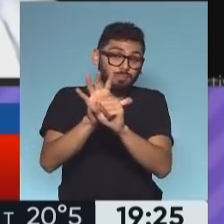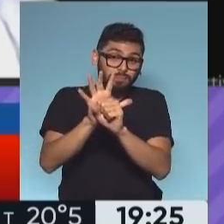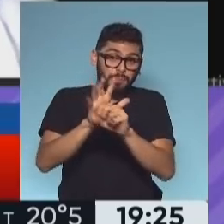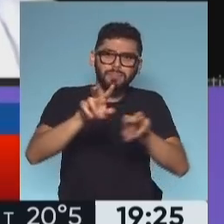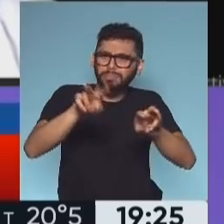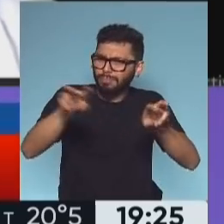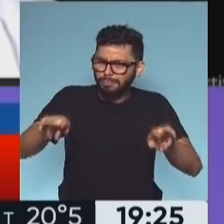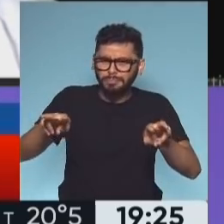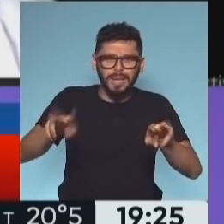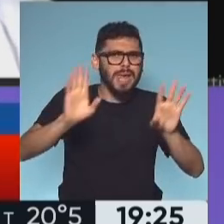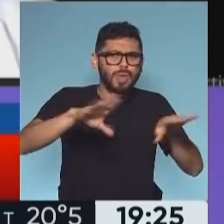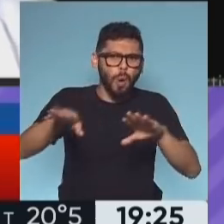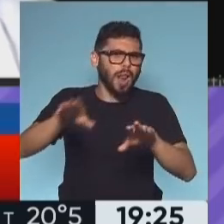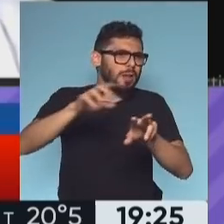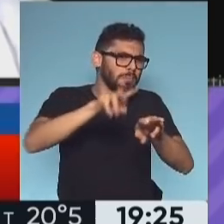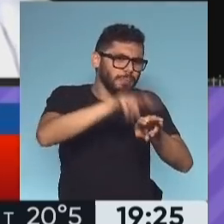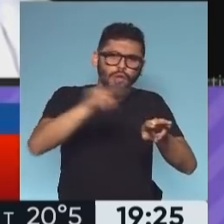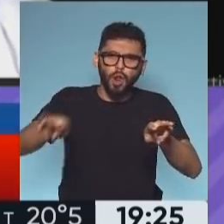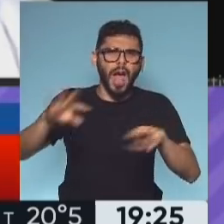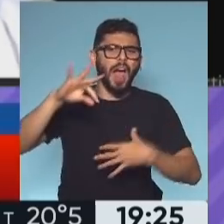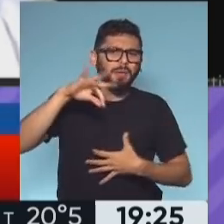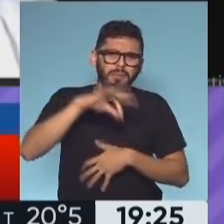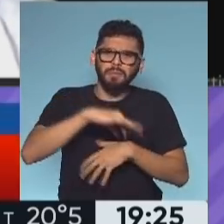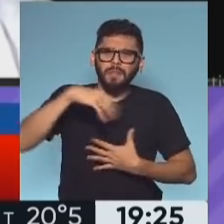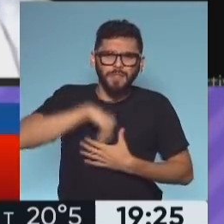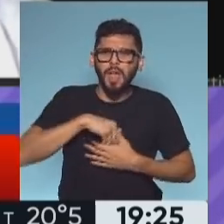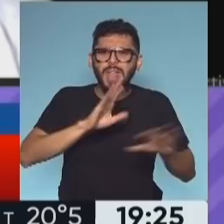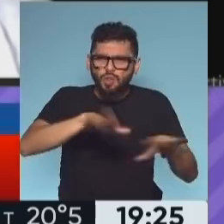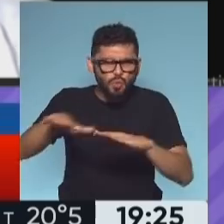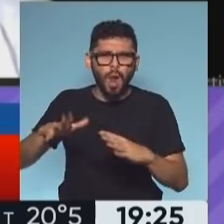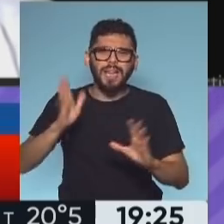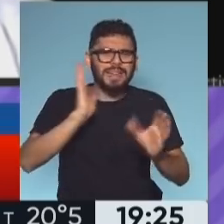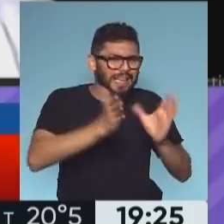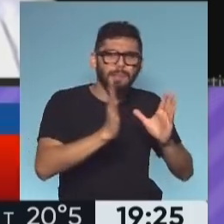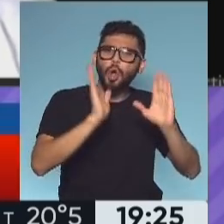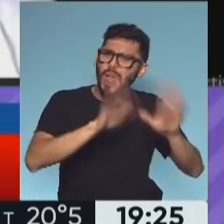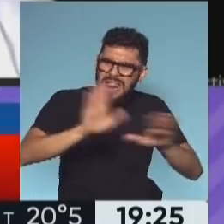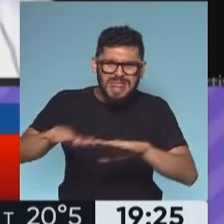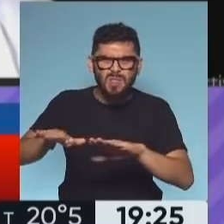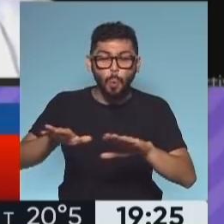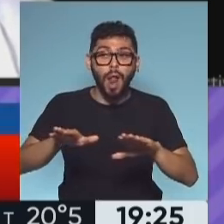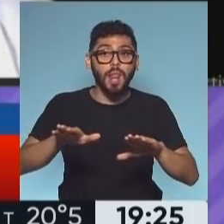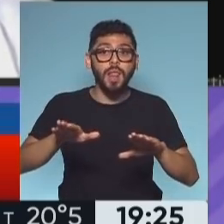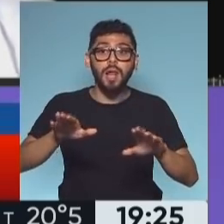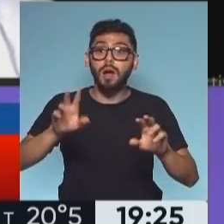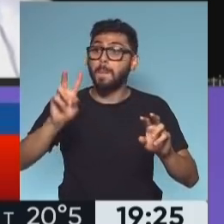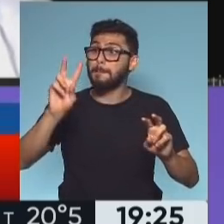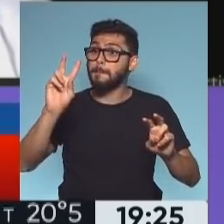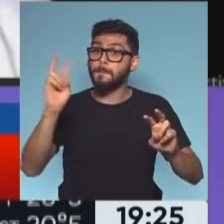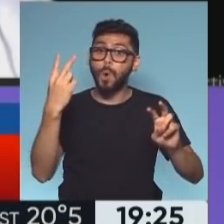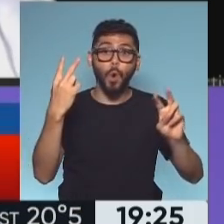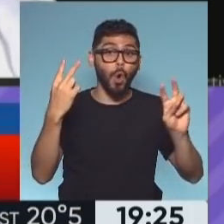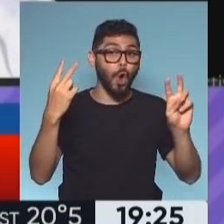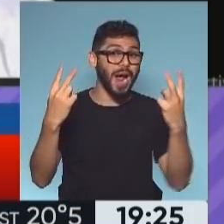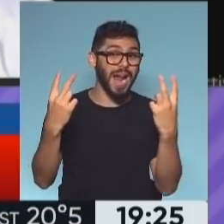mismas características del enfermo, edad, comorbilidades, para el mismo tratamiento, la mortalidad era mucho